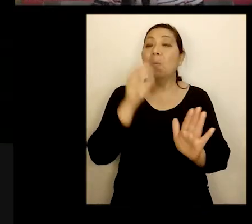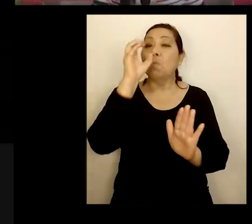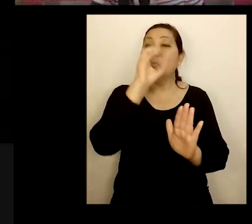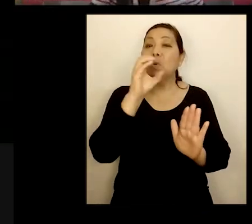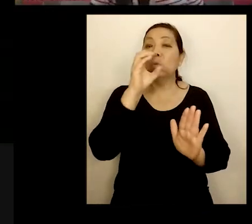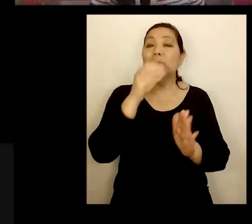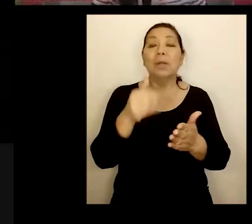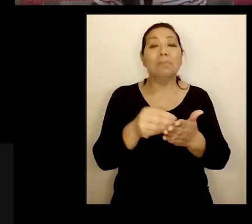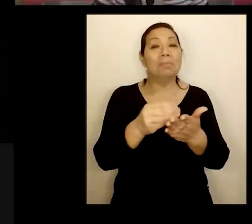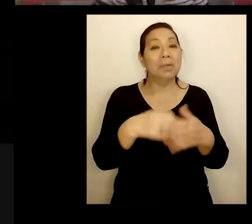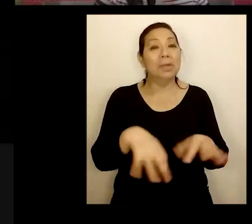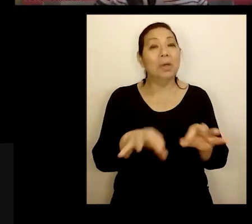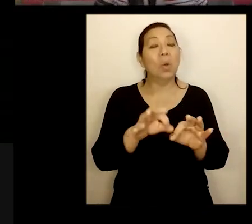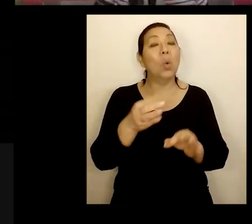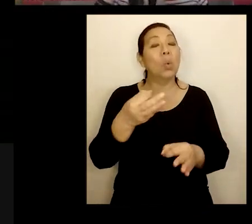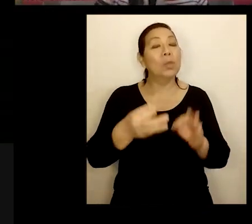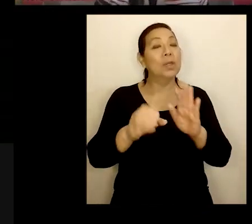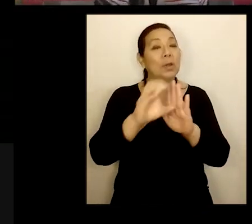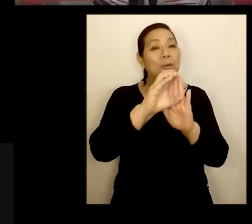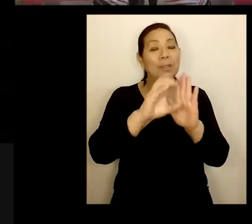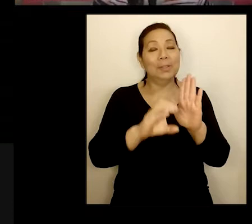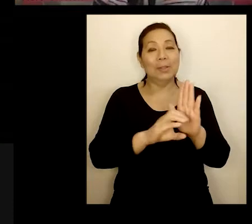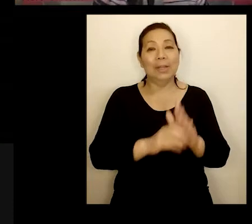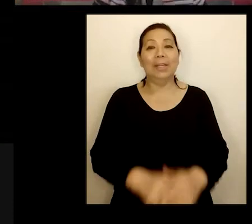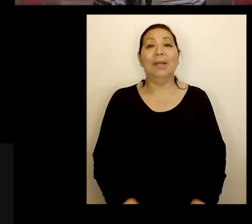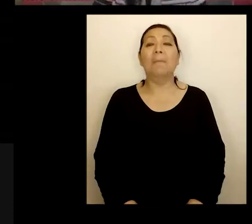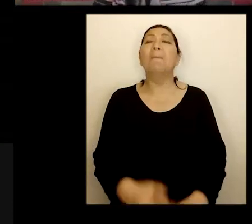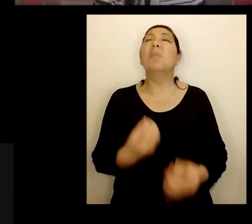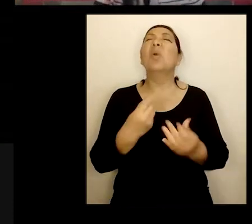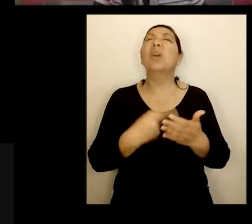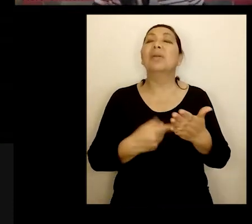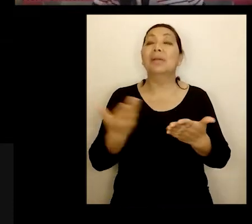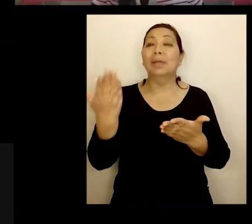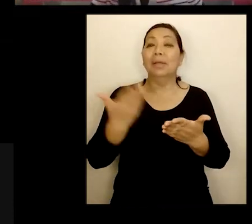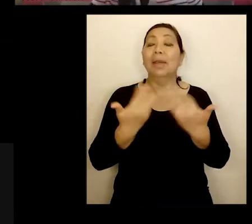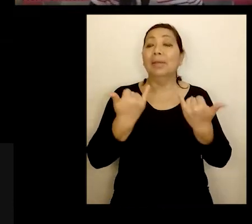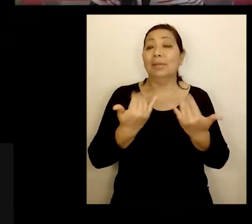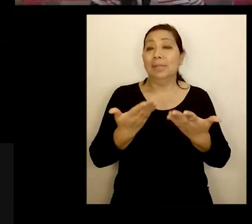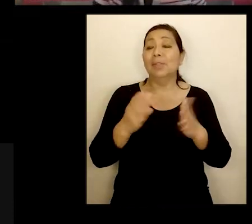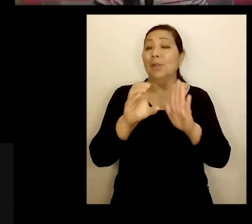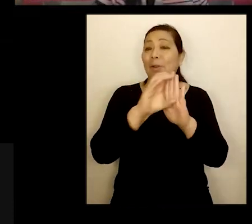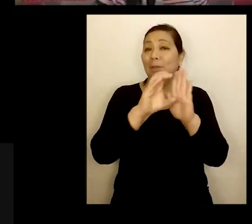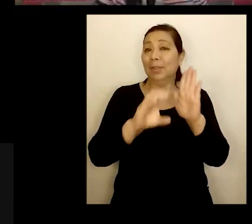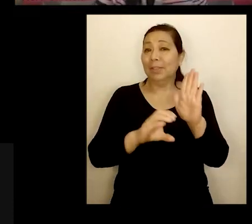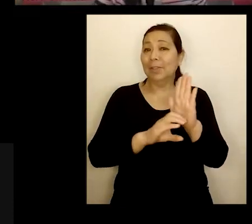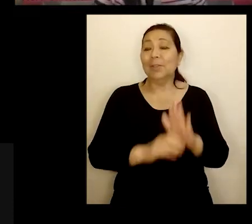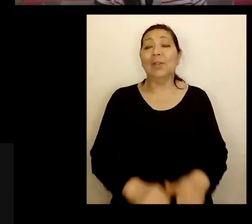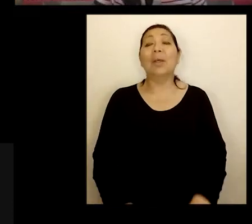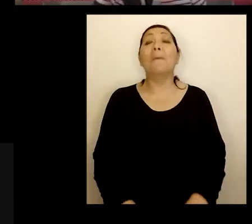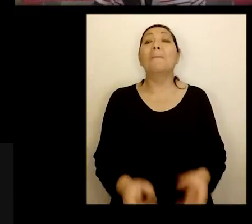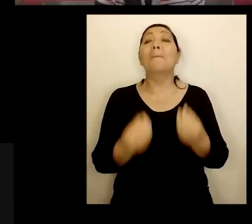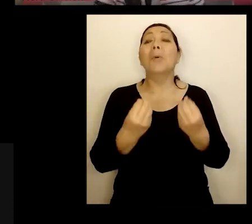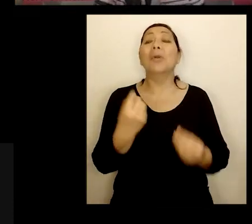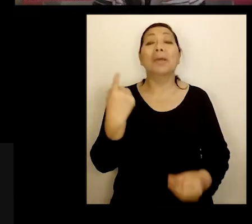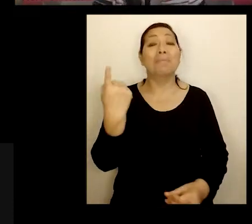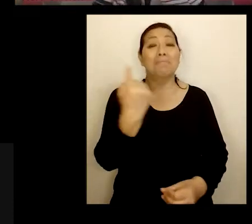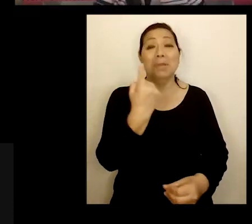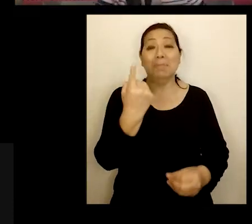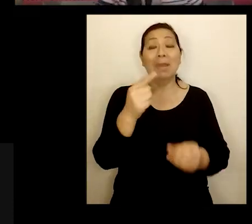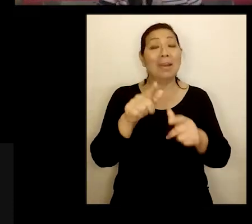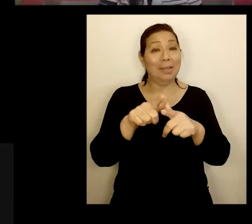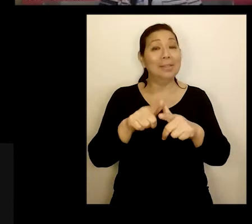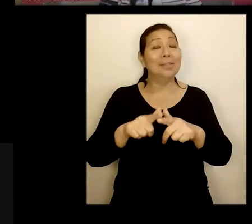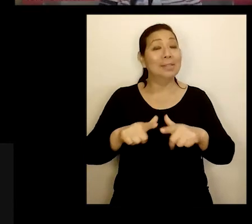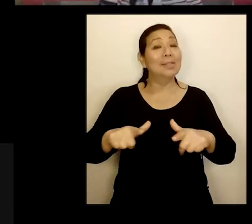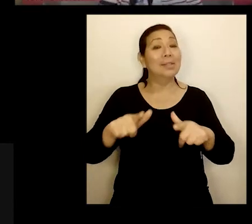la primacía de la justicia constitucional. ¿Y por qué hemos interpuesto este agravio constitucional? Porque la primera sala